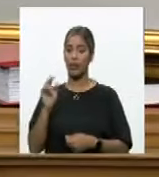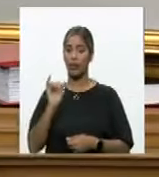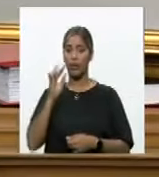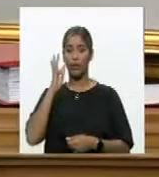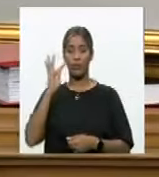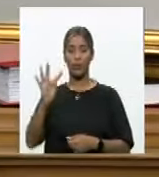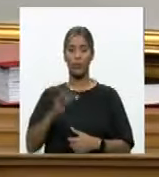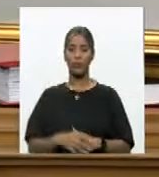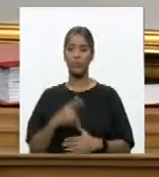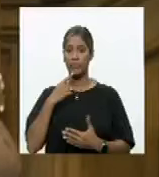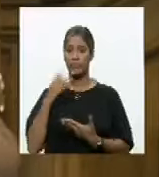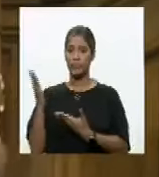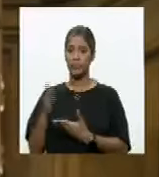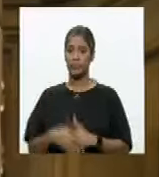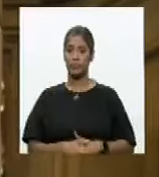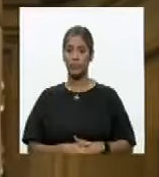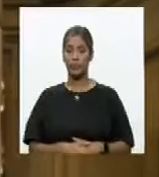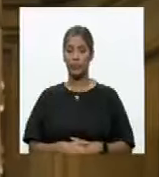Fiscal General de la República.